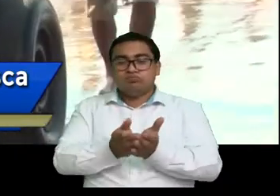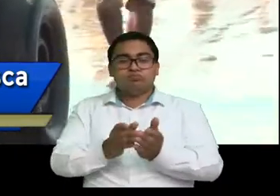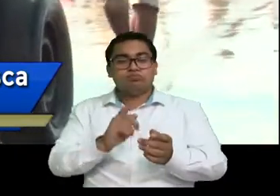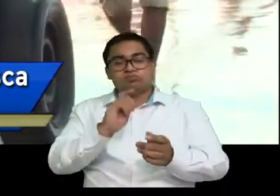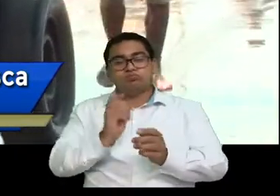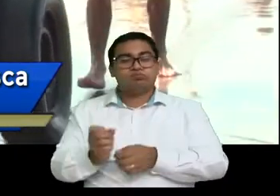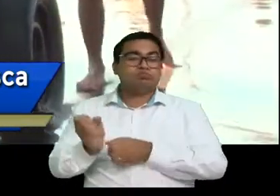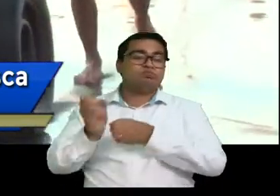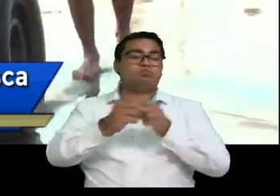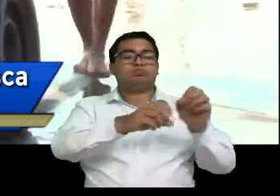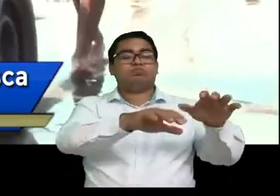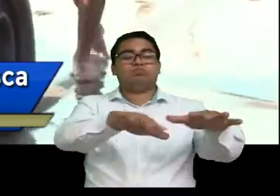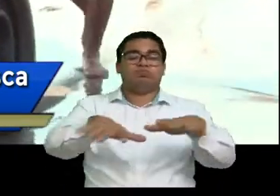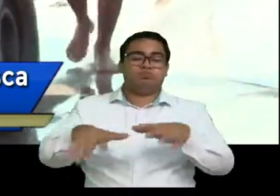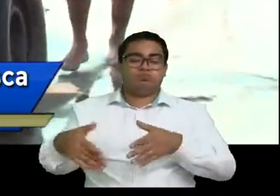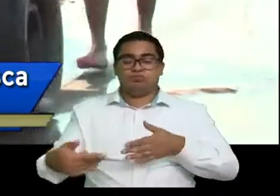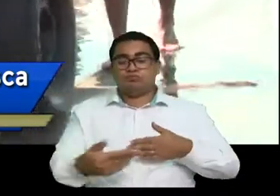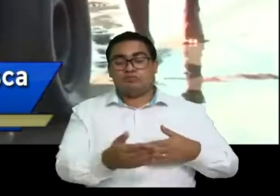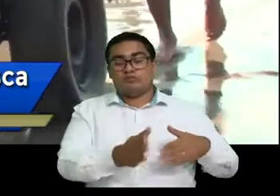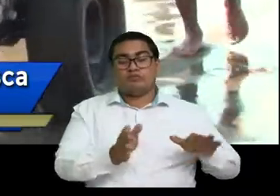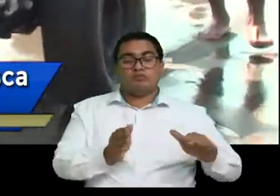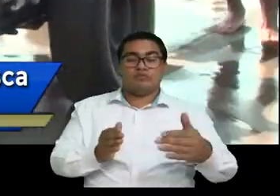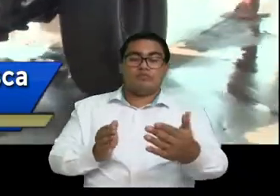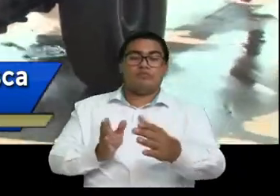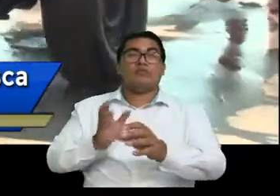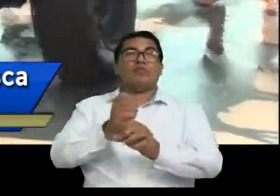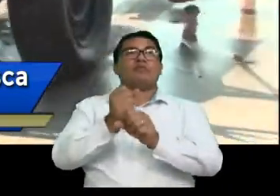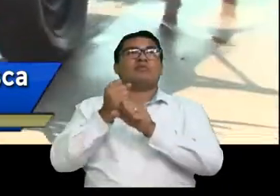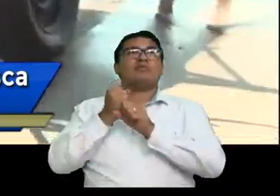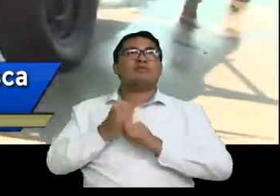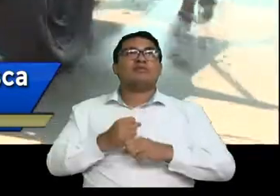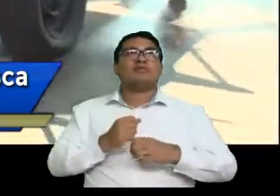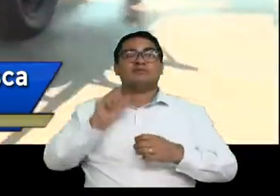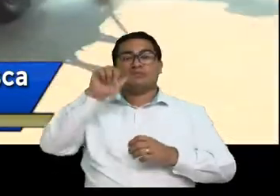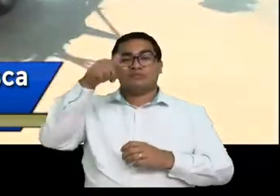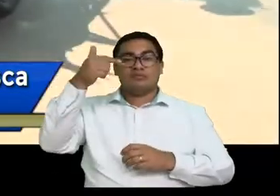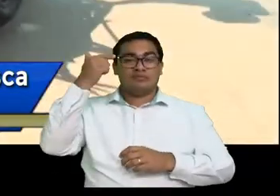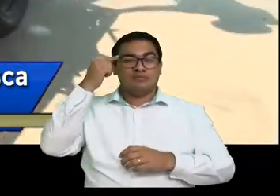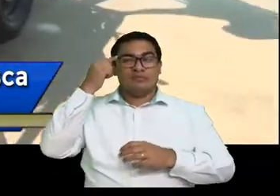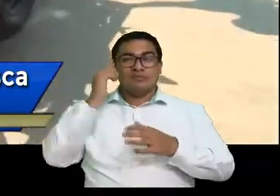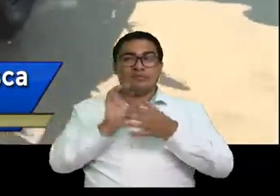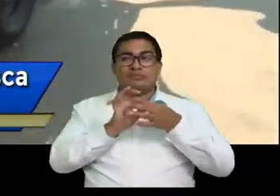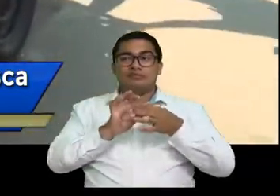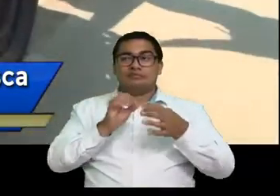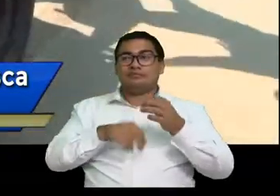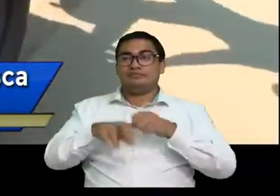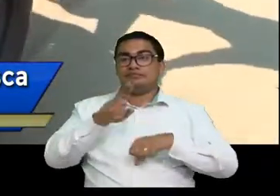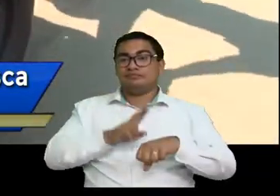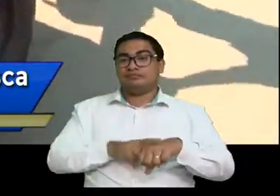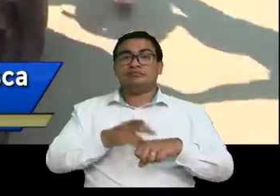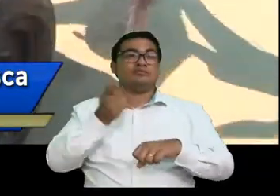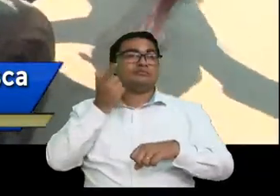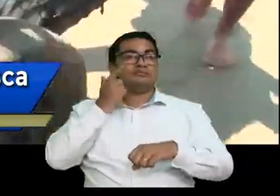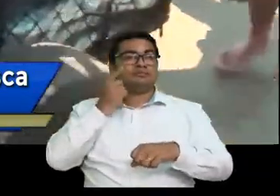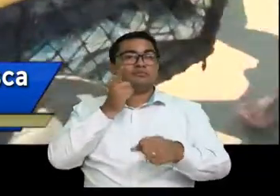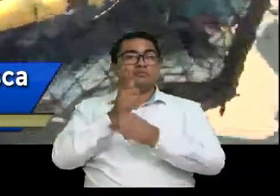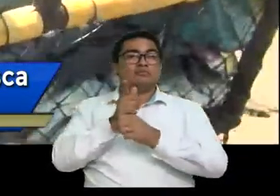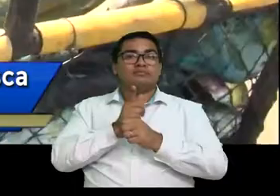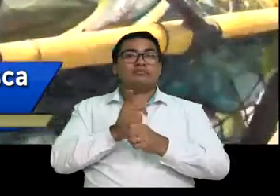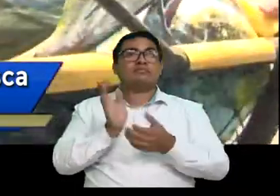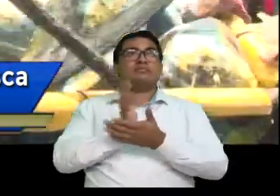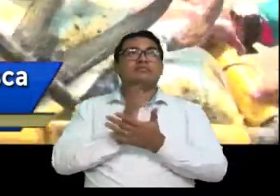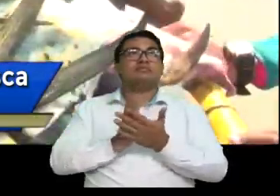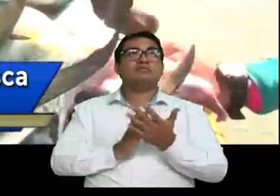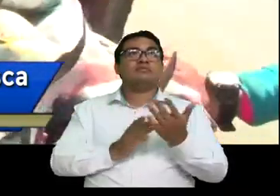Esa es parte de la política pública que impulsa este gobierno de Reconciliación Unidad Nacional. Ahí tenés pues alguna... Esos son